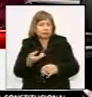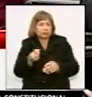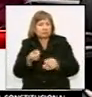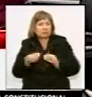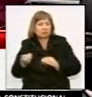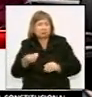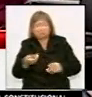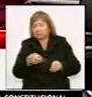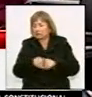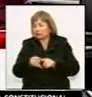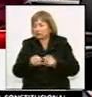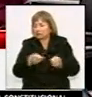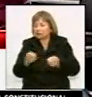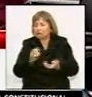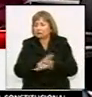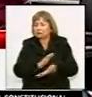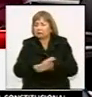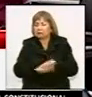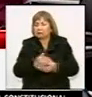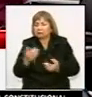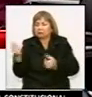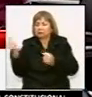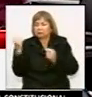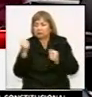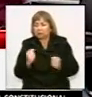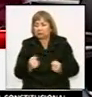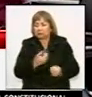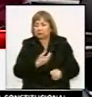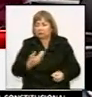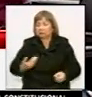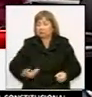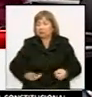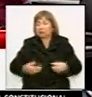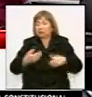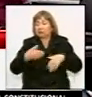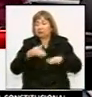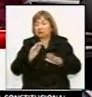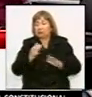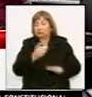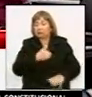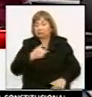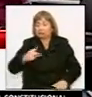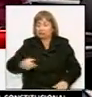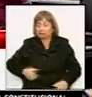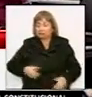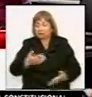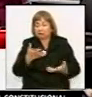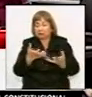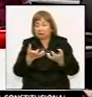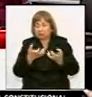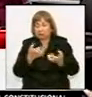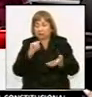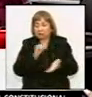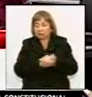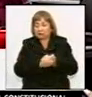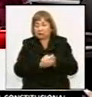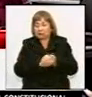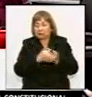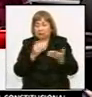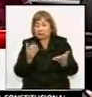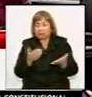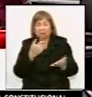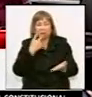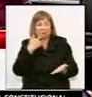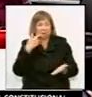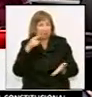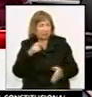Ejecutivo, tanto en otros poderes del Estado. En fin, presidente, yo quisiera aquí